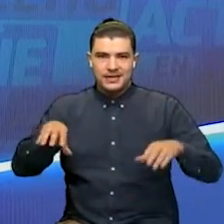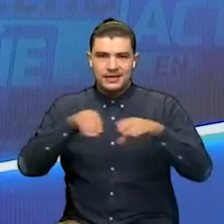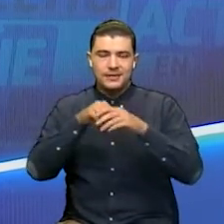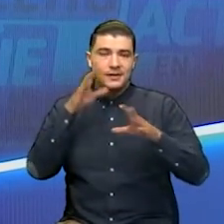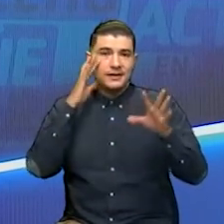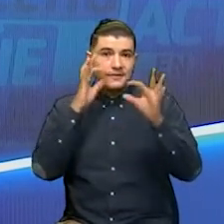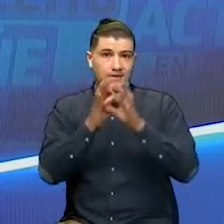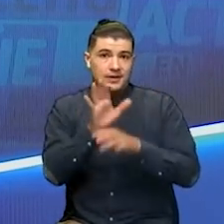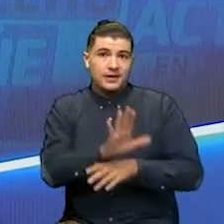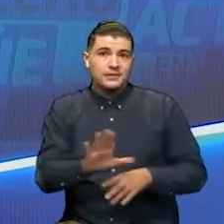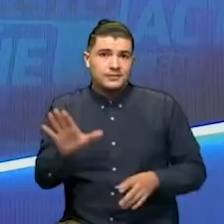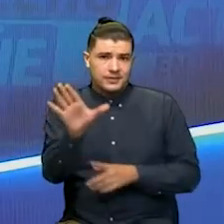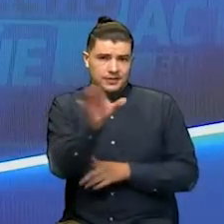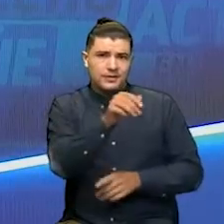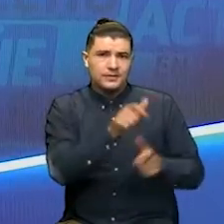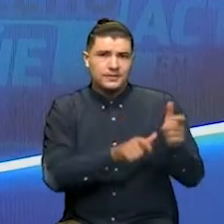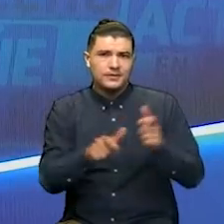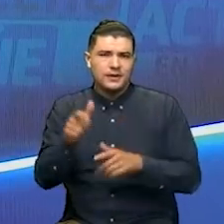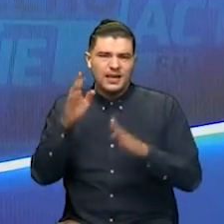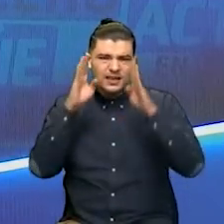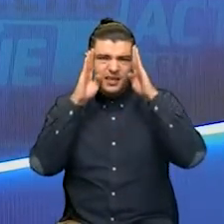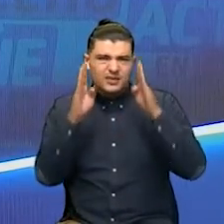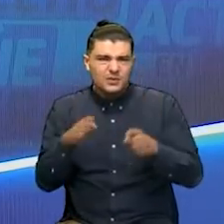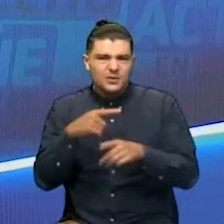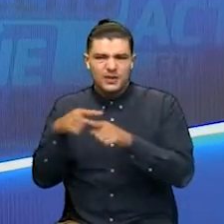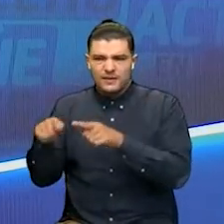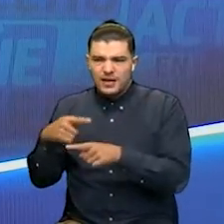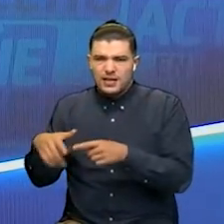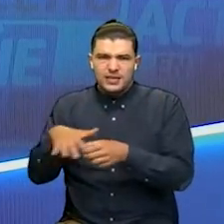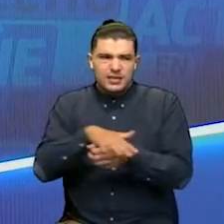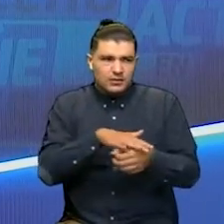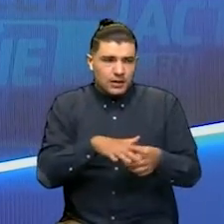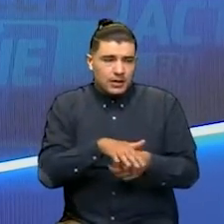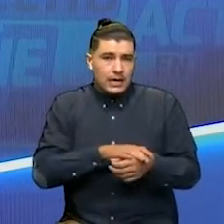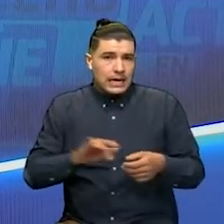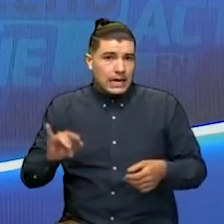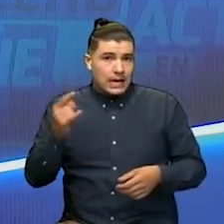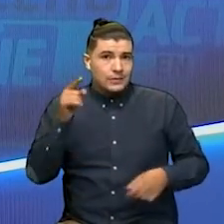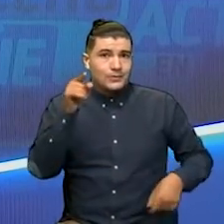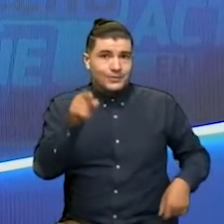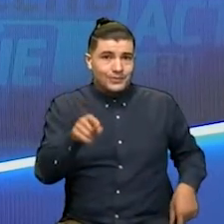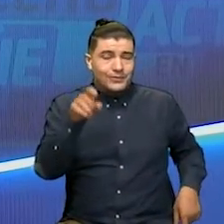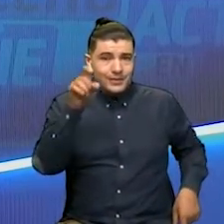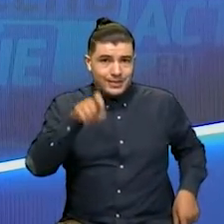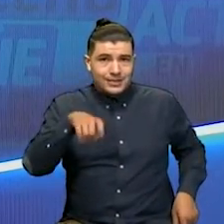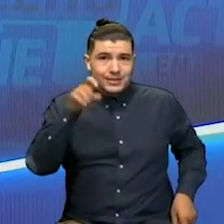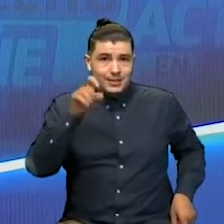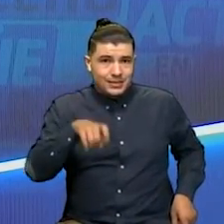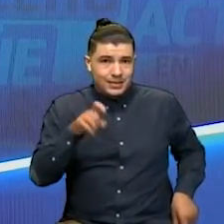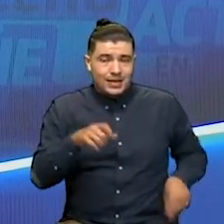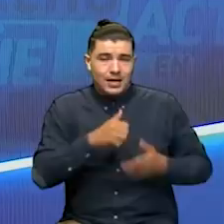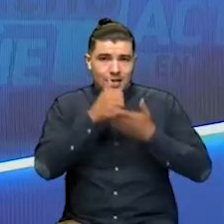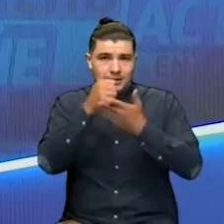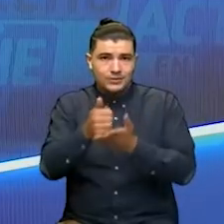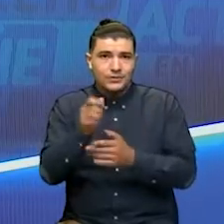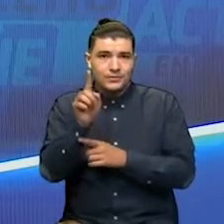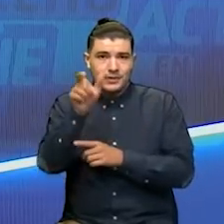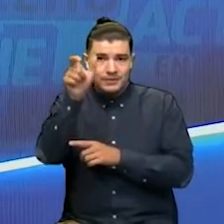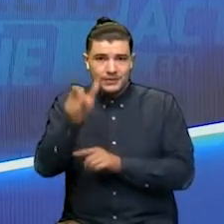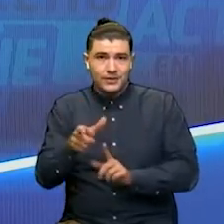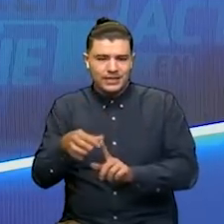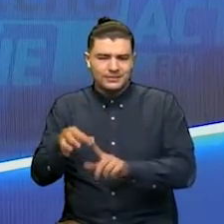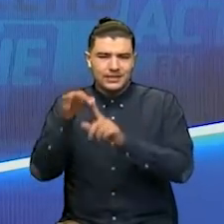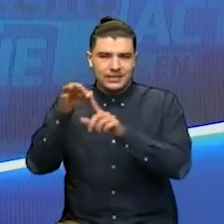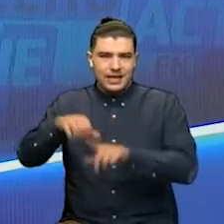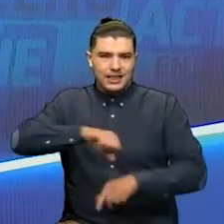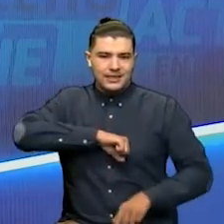ustedes, los televidentes, a atender esas situaciones en las que seguramente necesita la ayuda de un especialista en